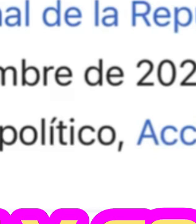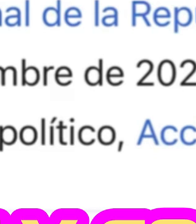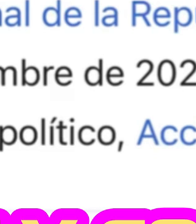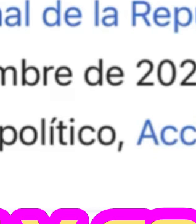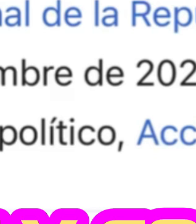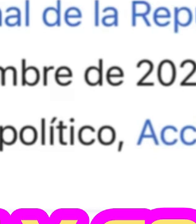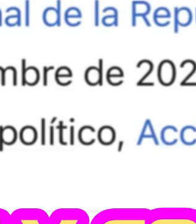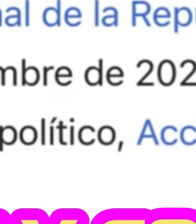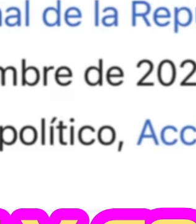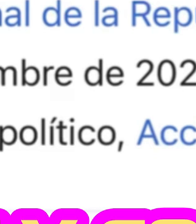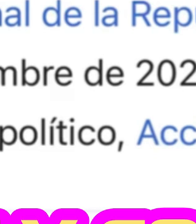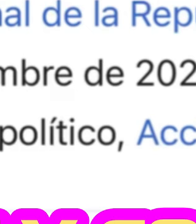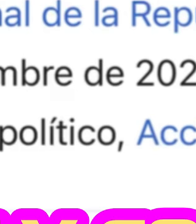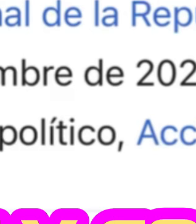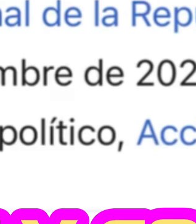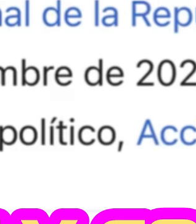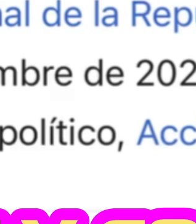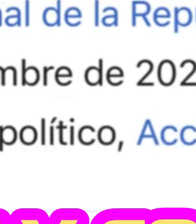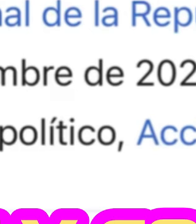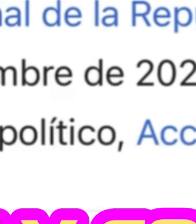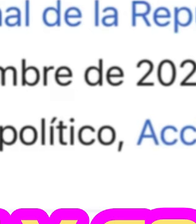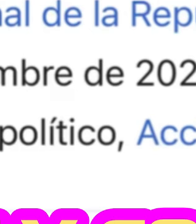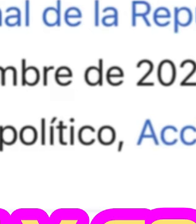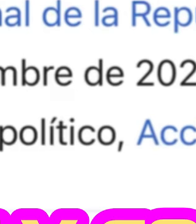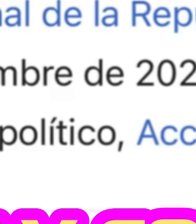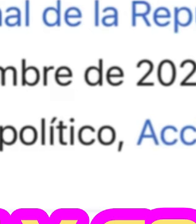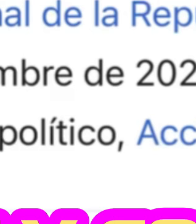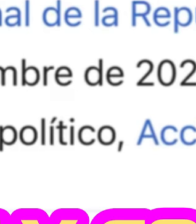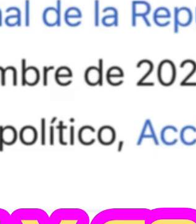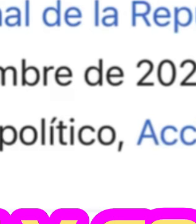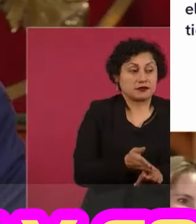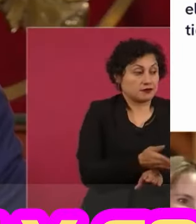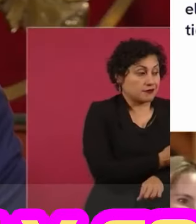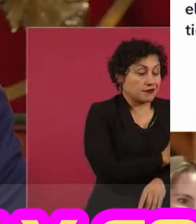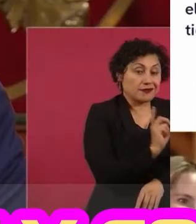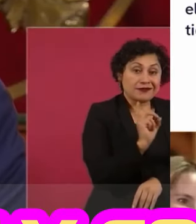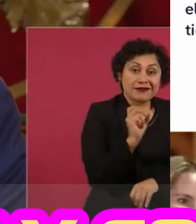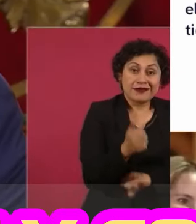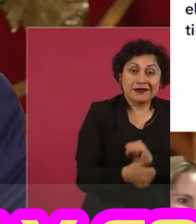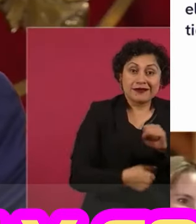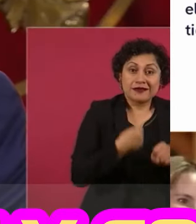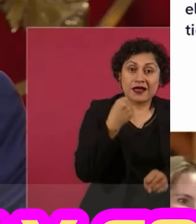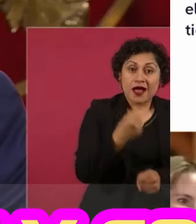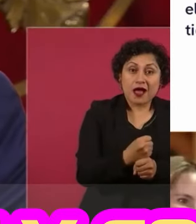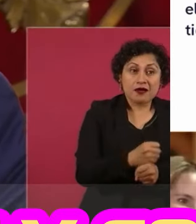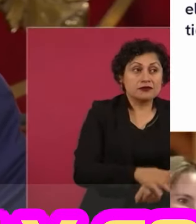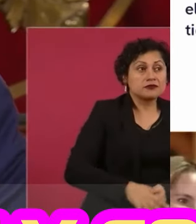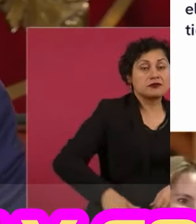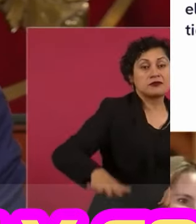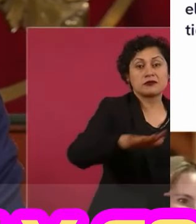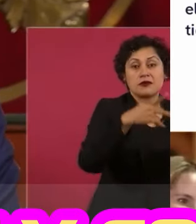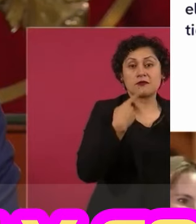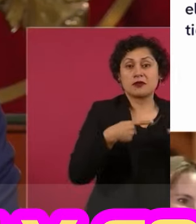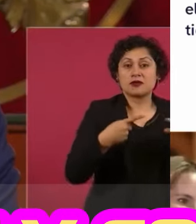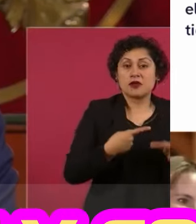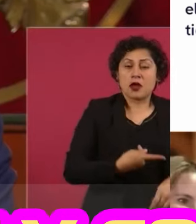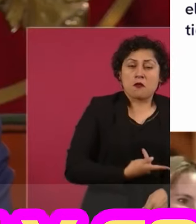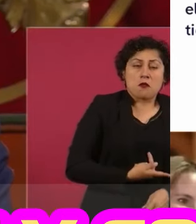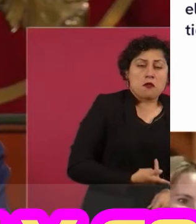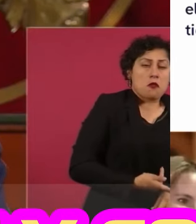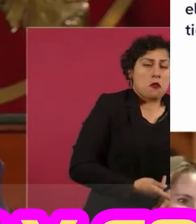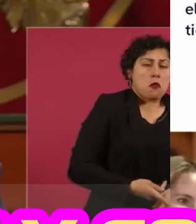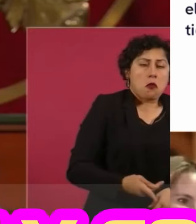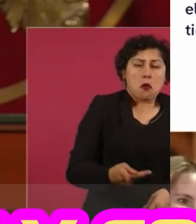Daniel Noboa. Así es, compatriotas, aquí le vamos a compartir un poco acerca del presidente electo de Ecuador. En